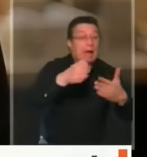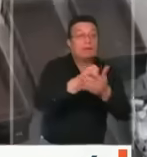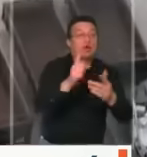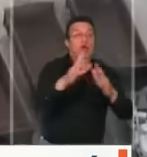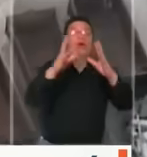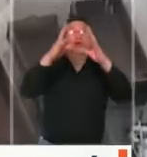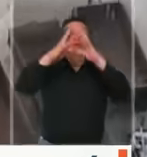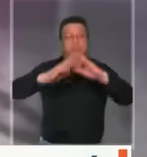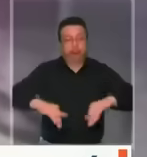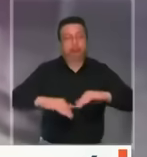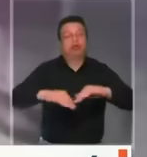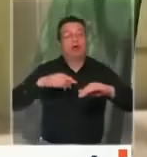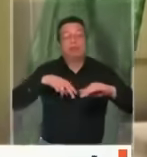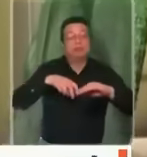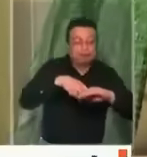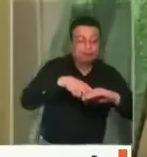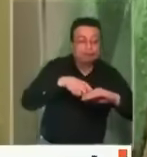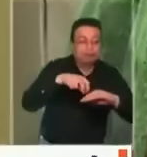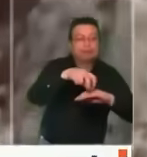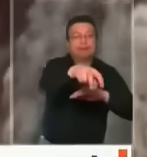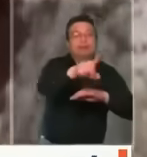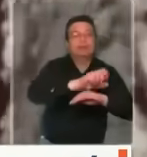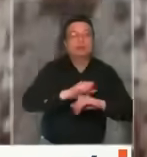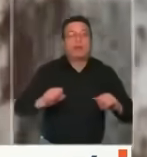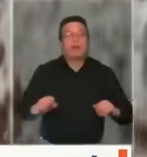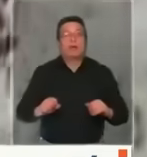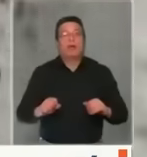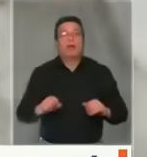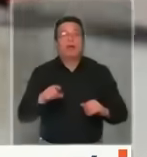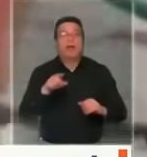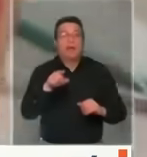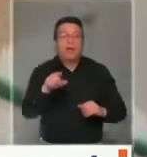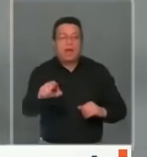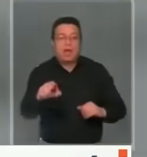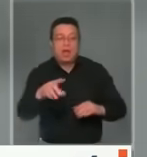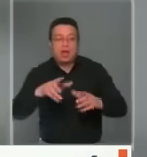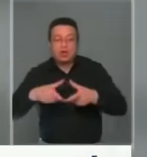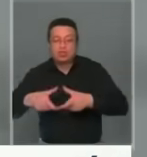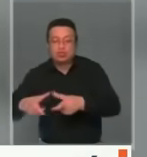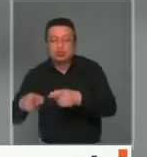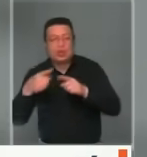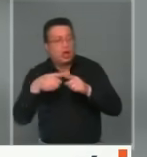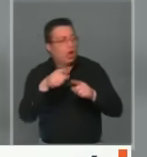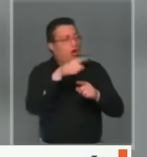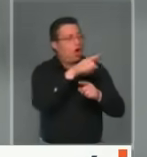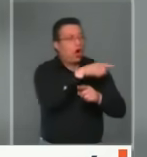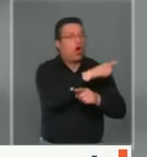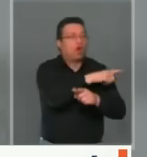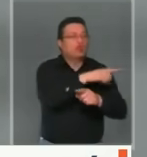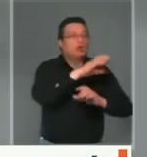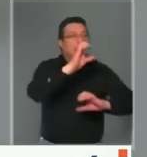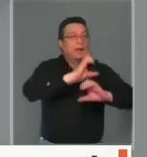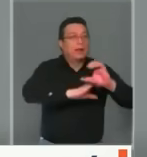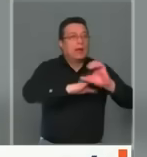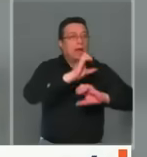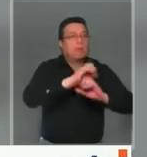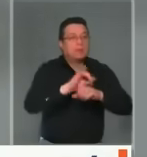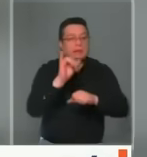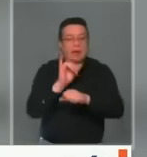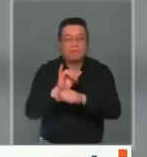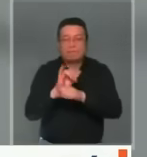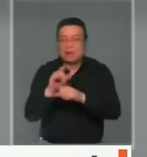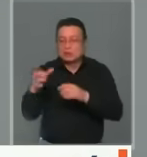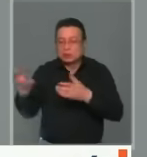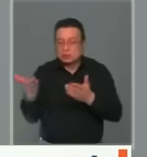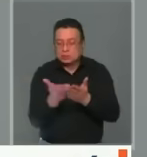derrumbe. ¿Cuál es la conexión de ese túnel con los otros? La respuesta está en las empresas ideológicamente falsas